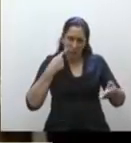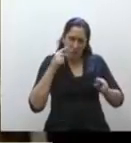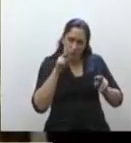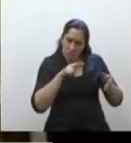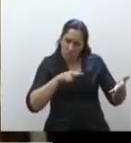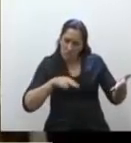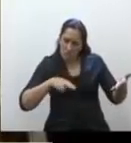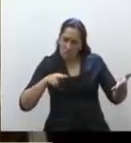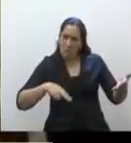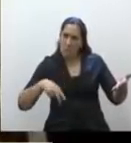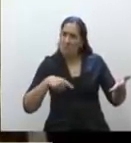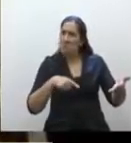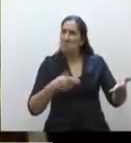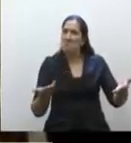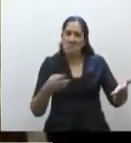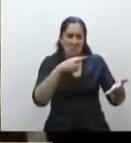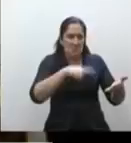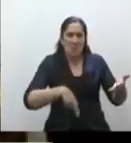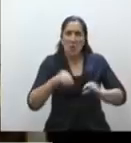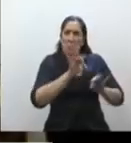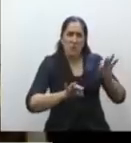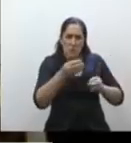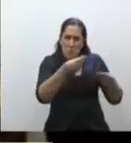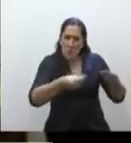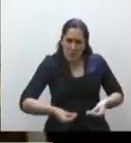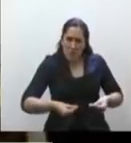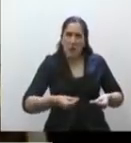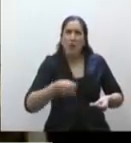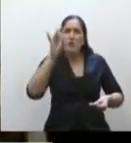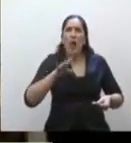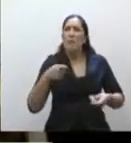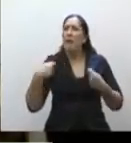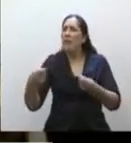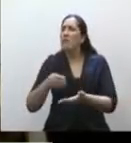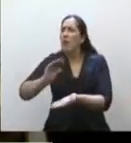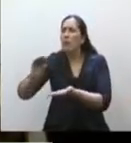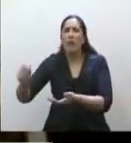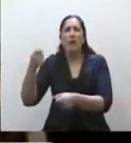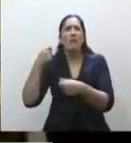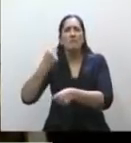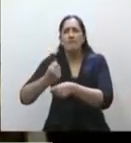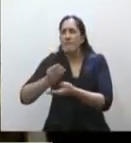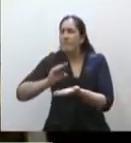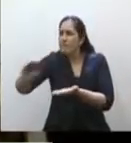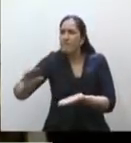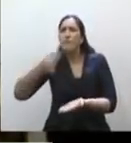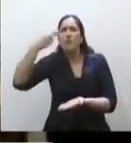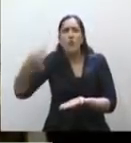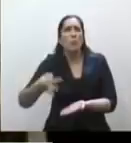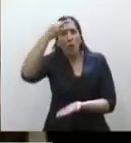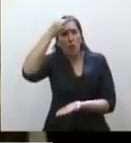ha sido solamente ejecutado en un 12%. Por eso cuando hoy hablaba la senadora por